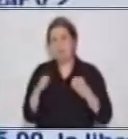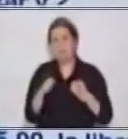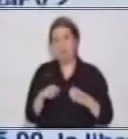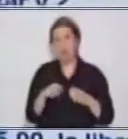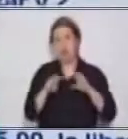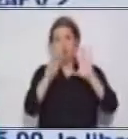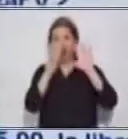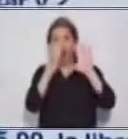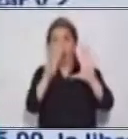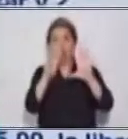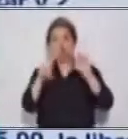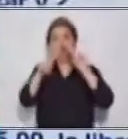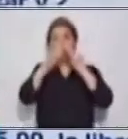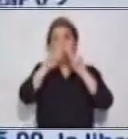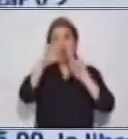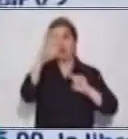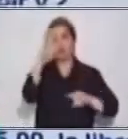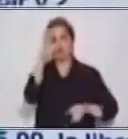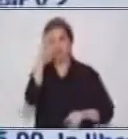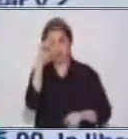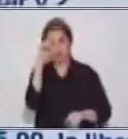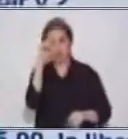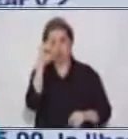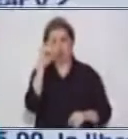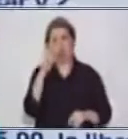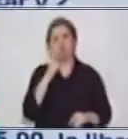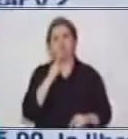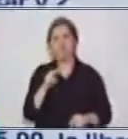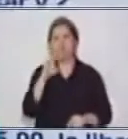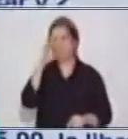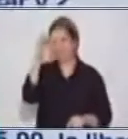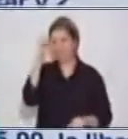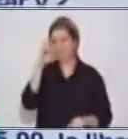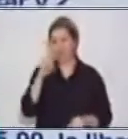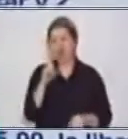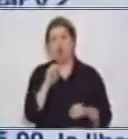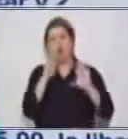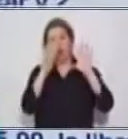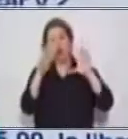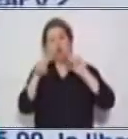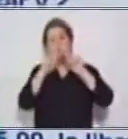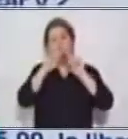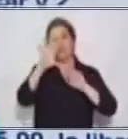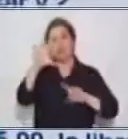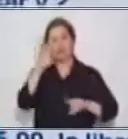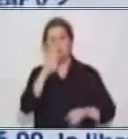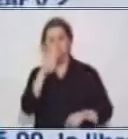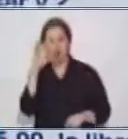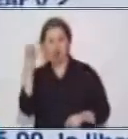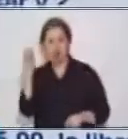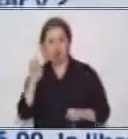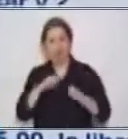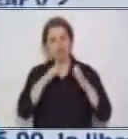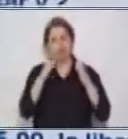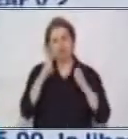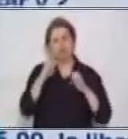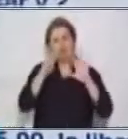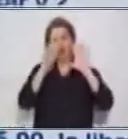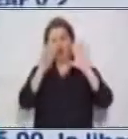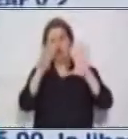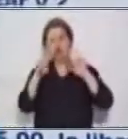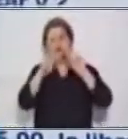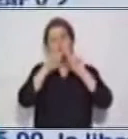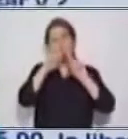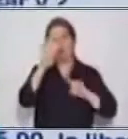Ocho por cero, cero. Ocho por cinco, 40, 4. Y el 4 lo pongo aquí arriba.